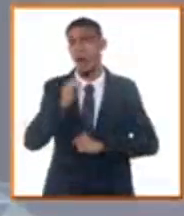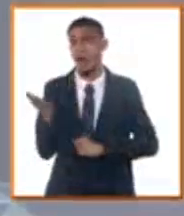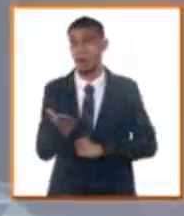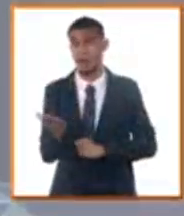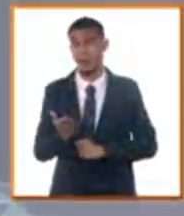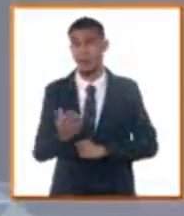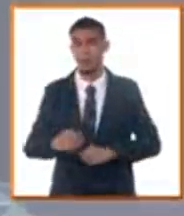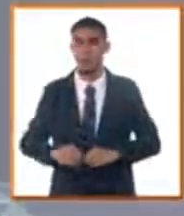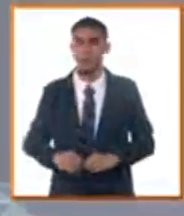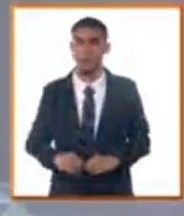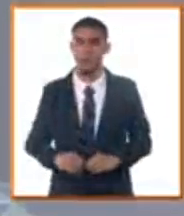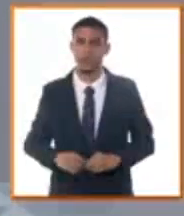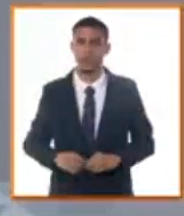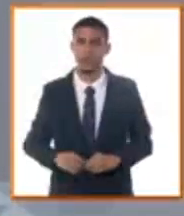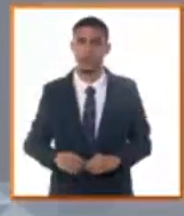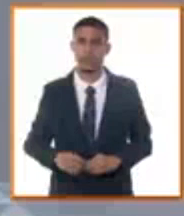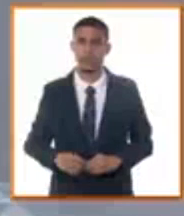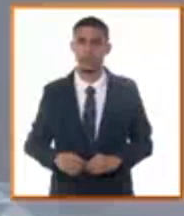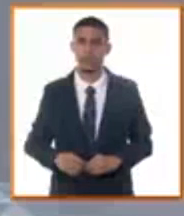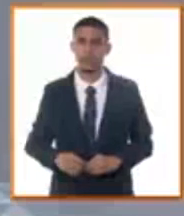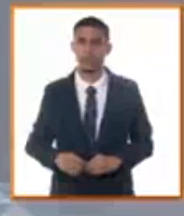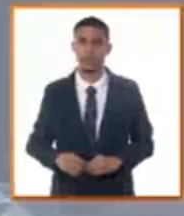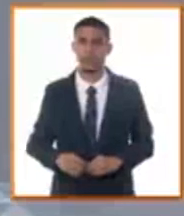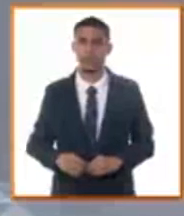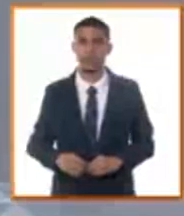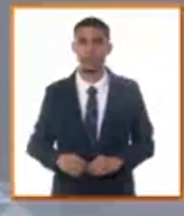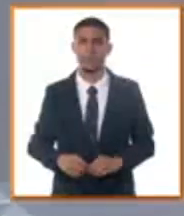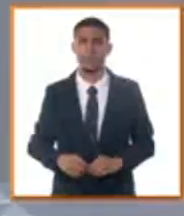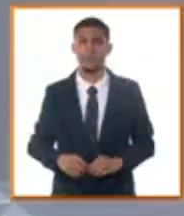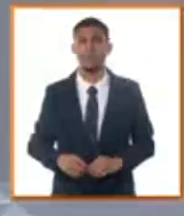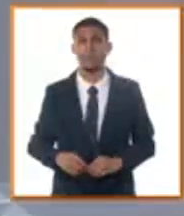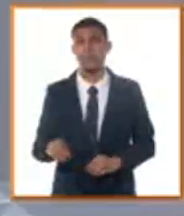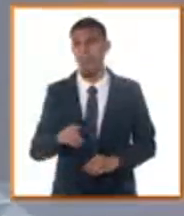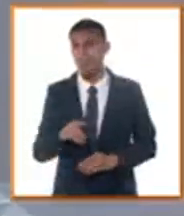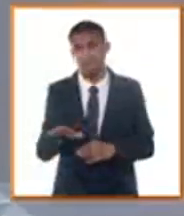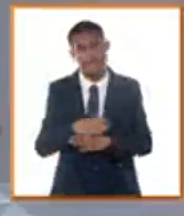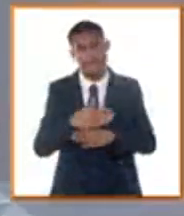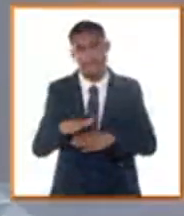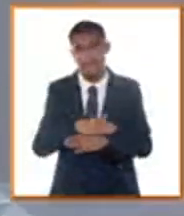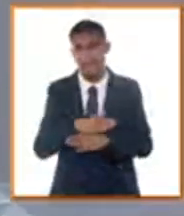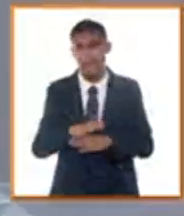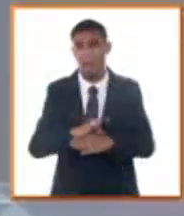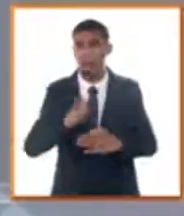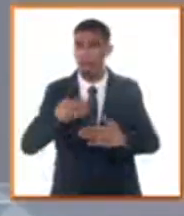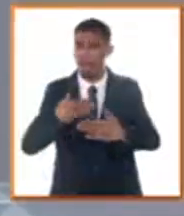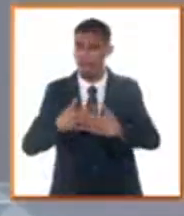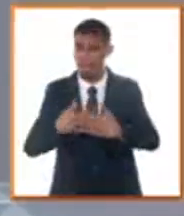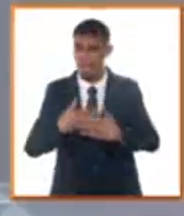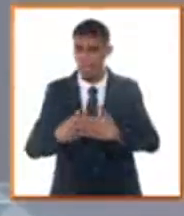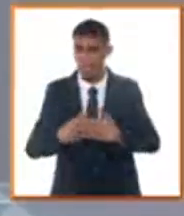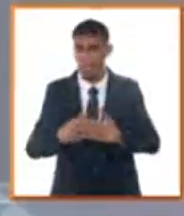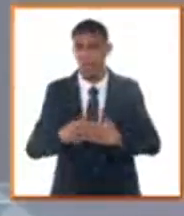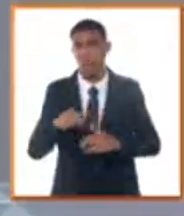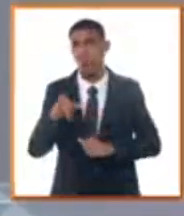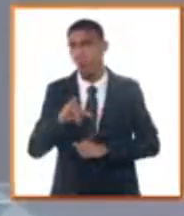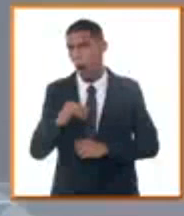cada una de las condiciones, sobre todo en los establecimientos, tanto estatal como no estatal, de uso